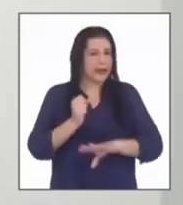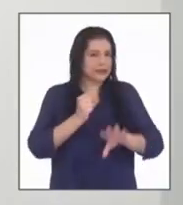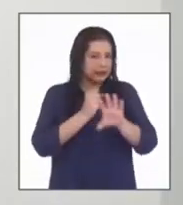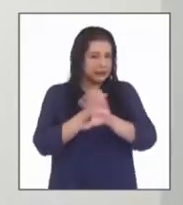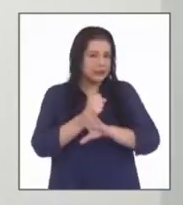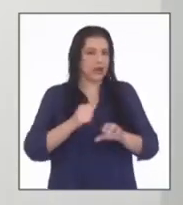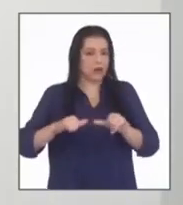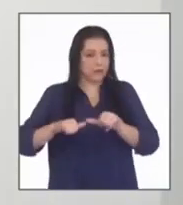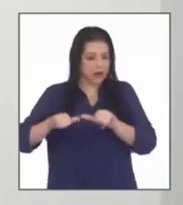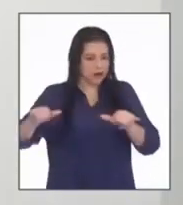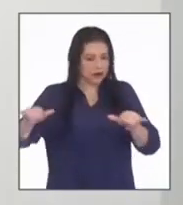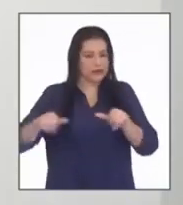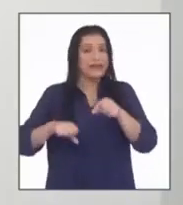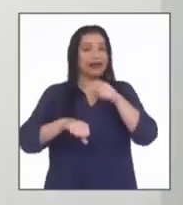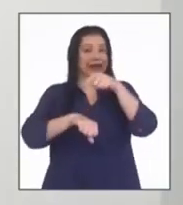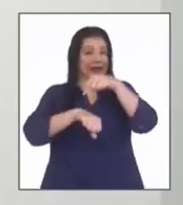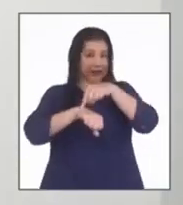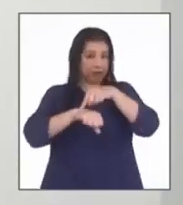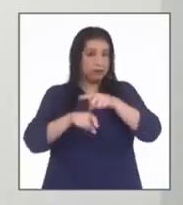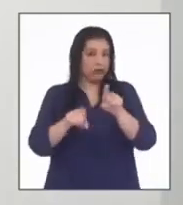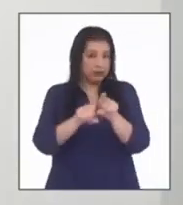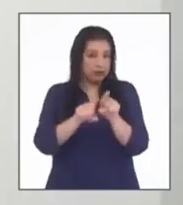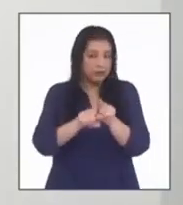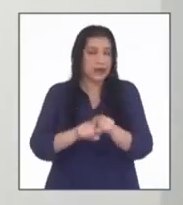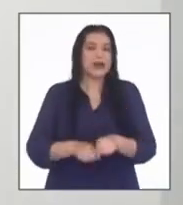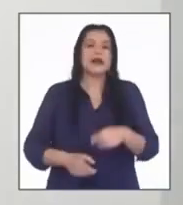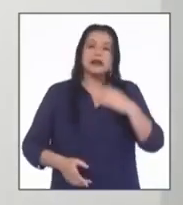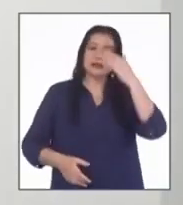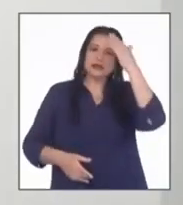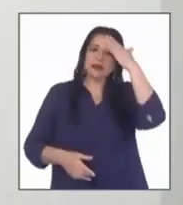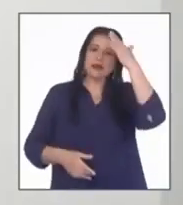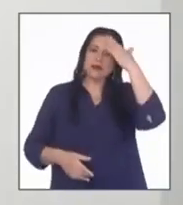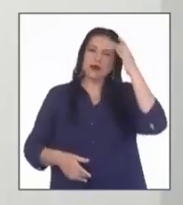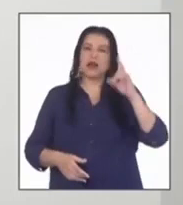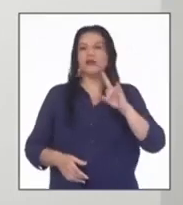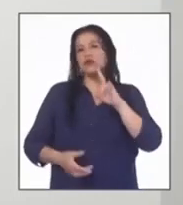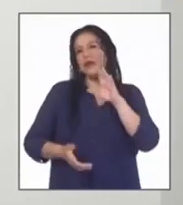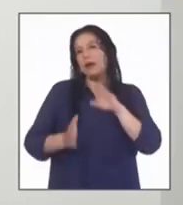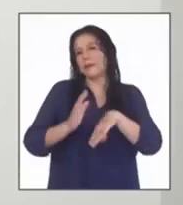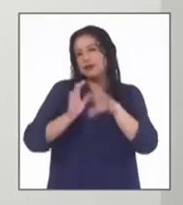la longitud y el tiempo. Sabemos que las unidades